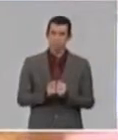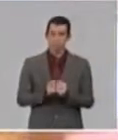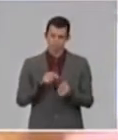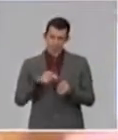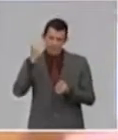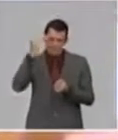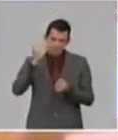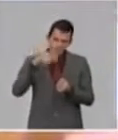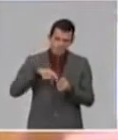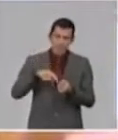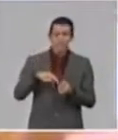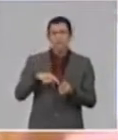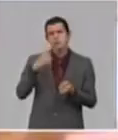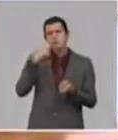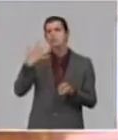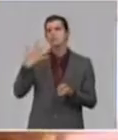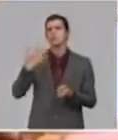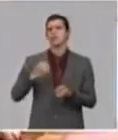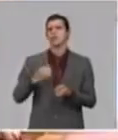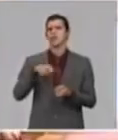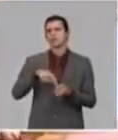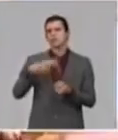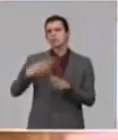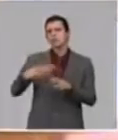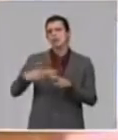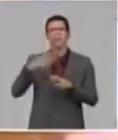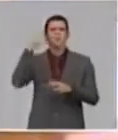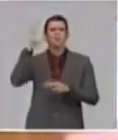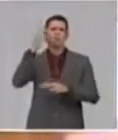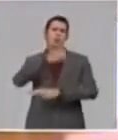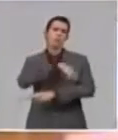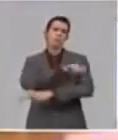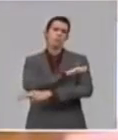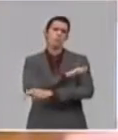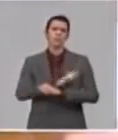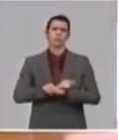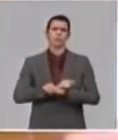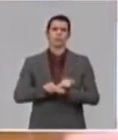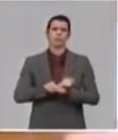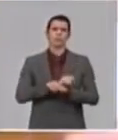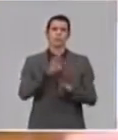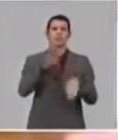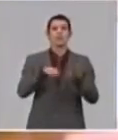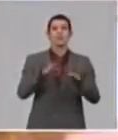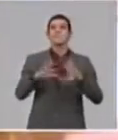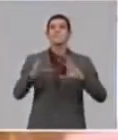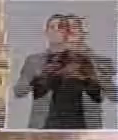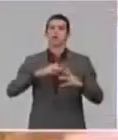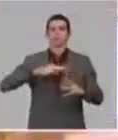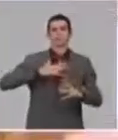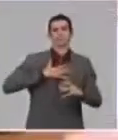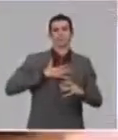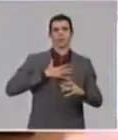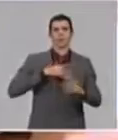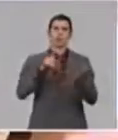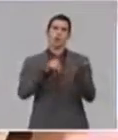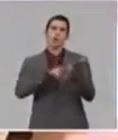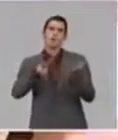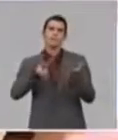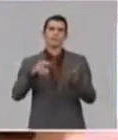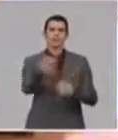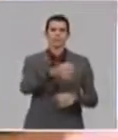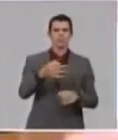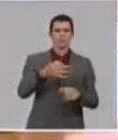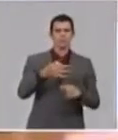evaluar la efectividad de la implementación de la medida en cada uno de los territorios. Porque la medida que nosotros vamos haciendo ese sondeo y vamos computando los datos, sabemos quiénes trabajan